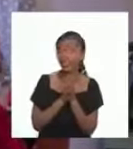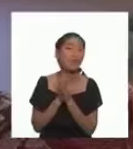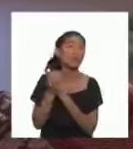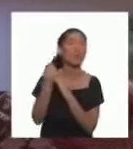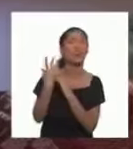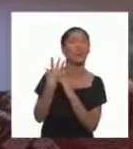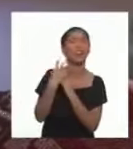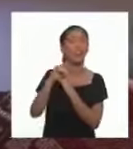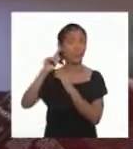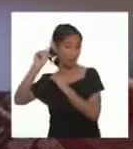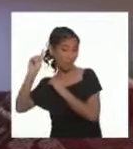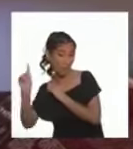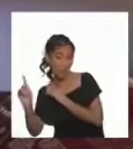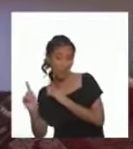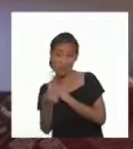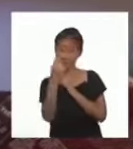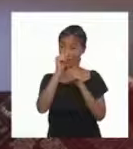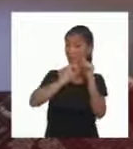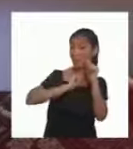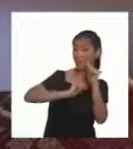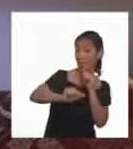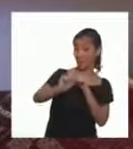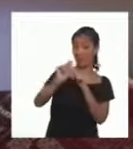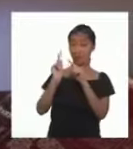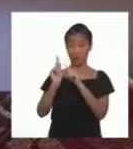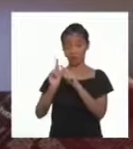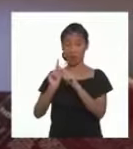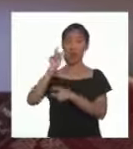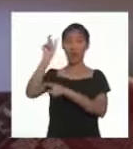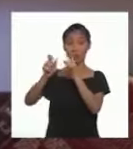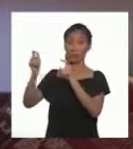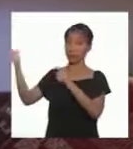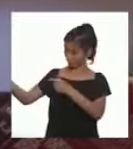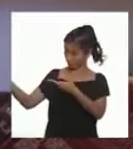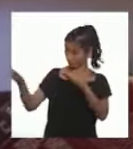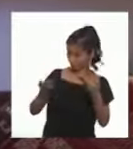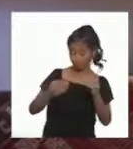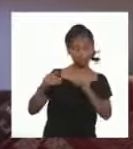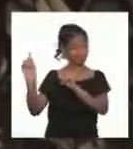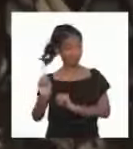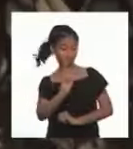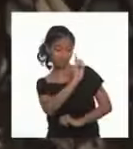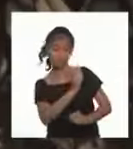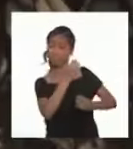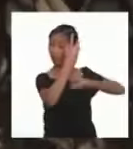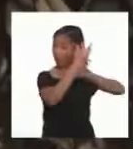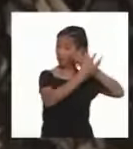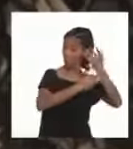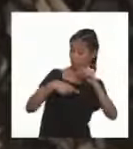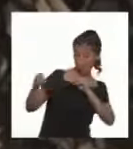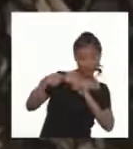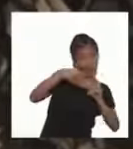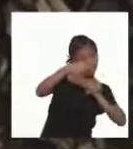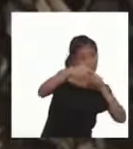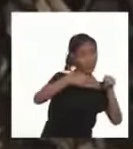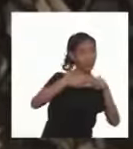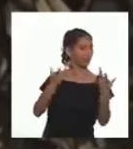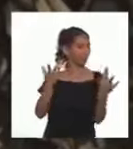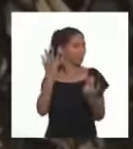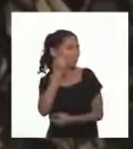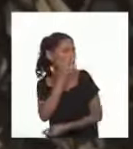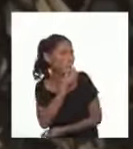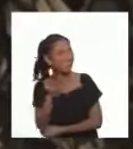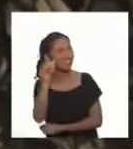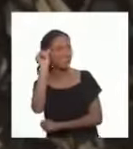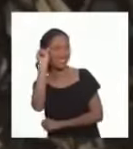Porque fue el primer viaje que hizo como guía turístico. ¡Oh, ya veo! ¡Qué